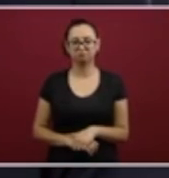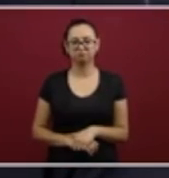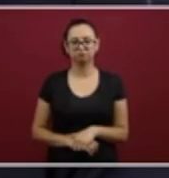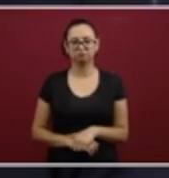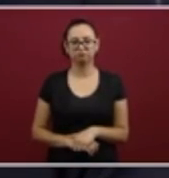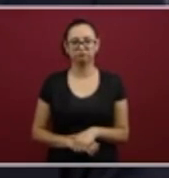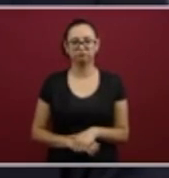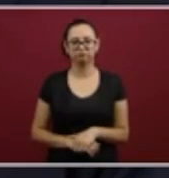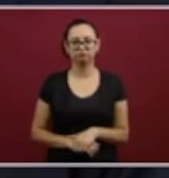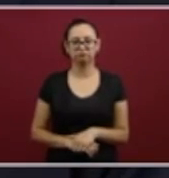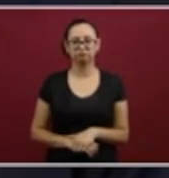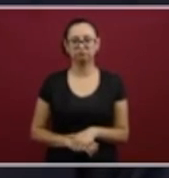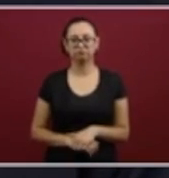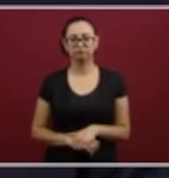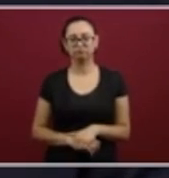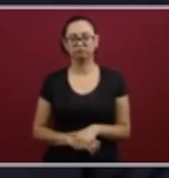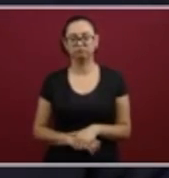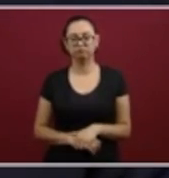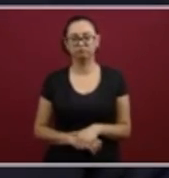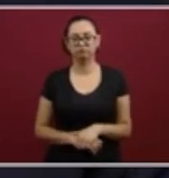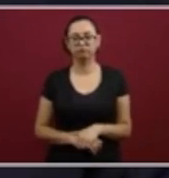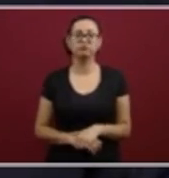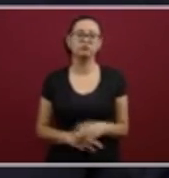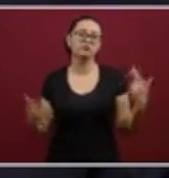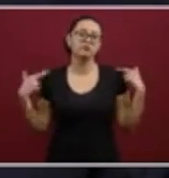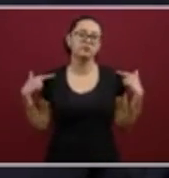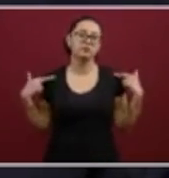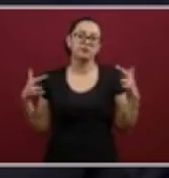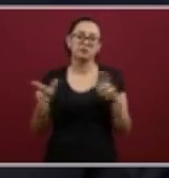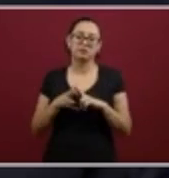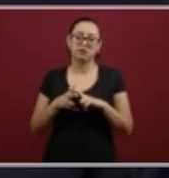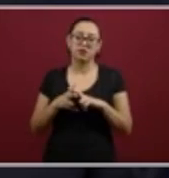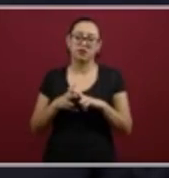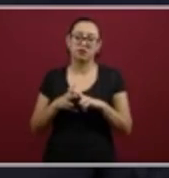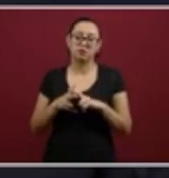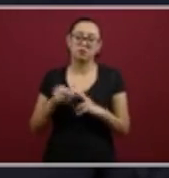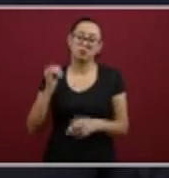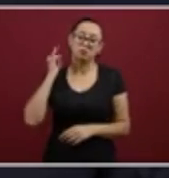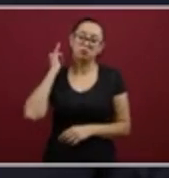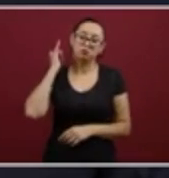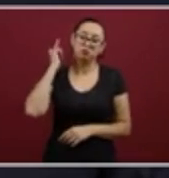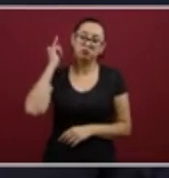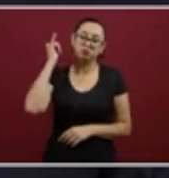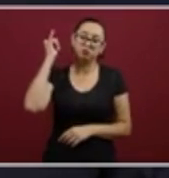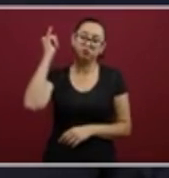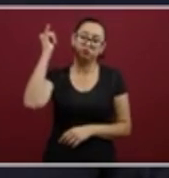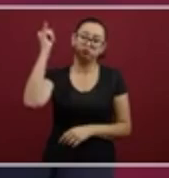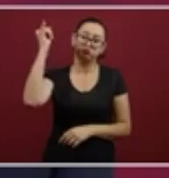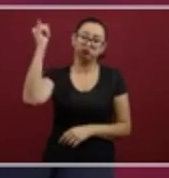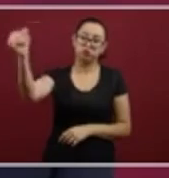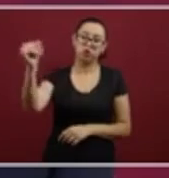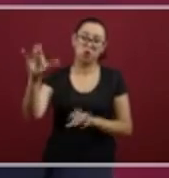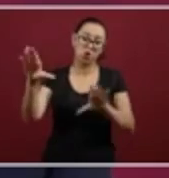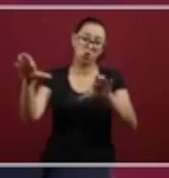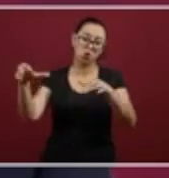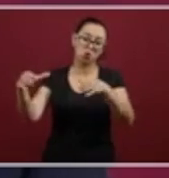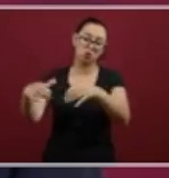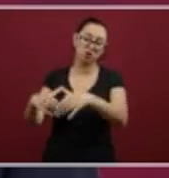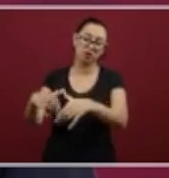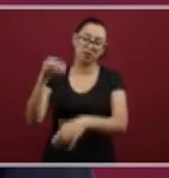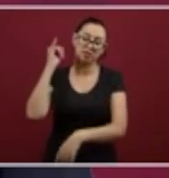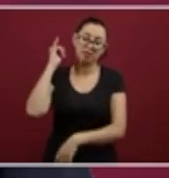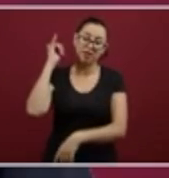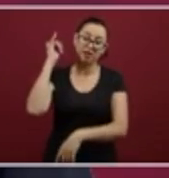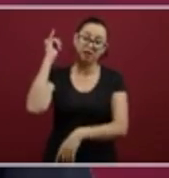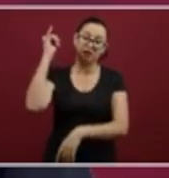Se tenía abandonado al maestro que daba clases en las comunidades más apartadas,